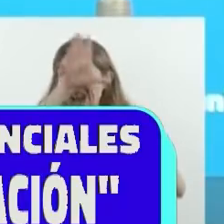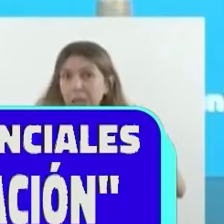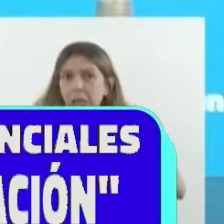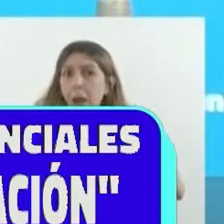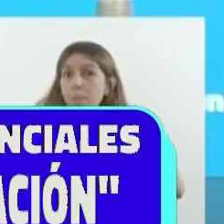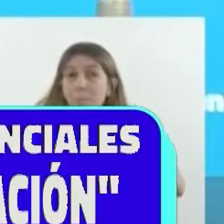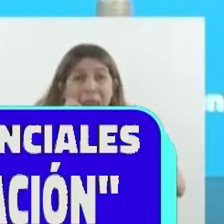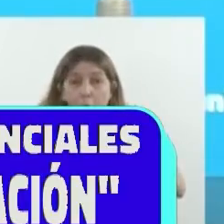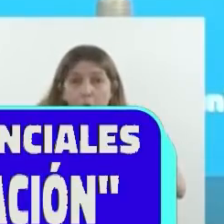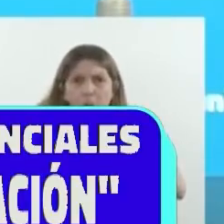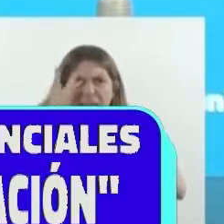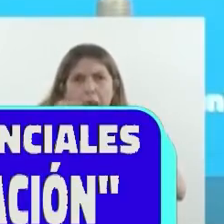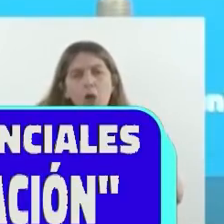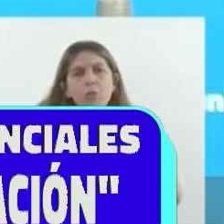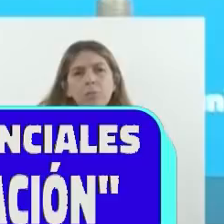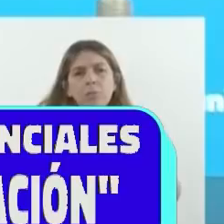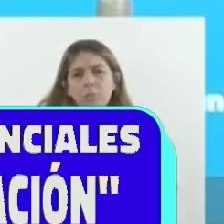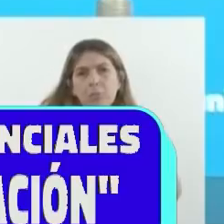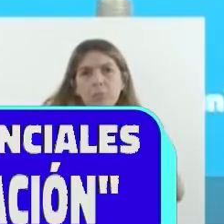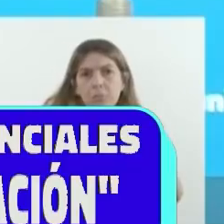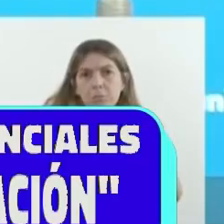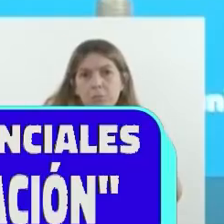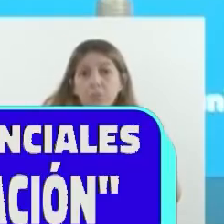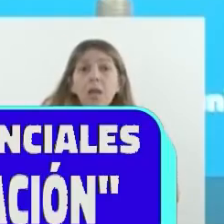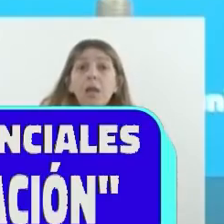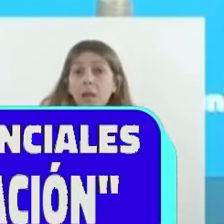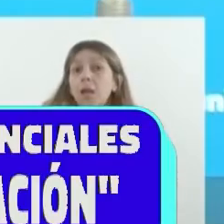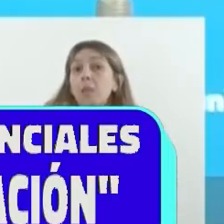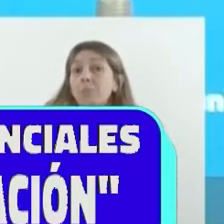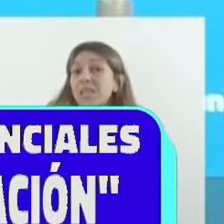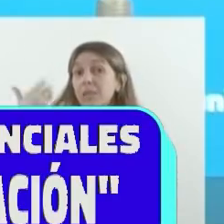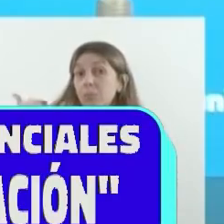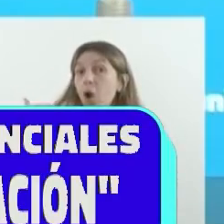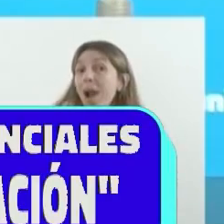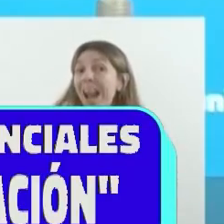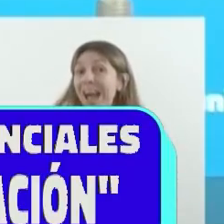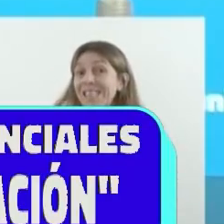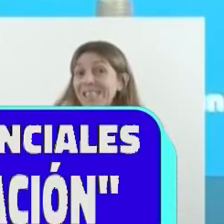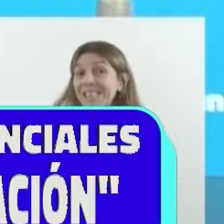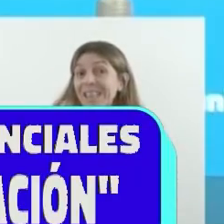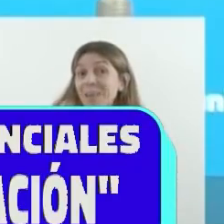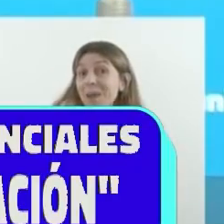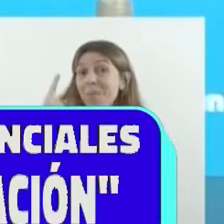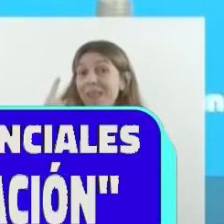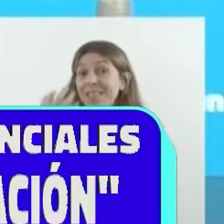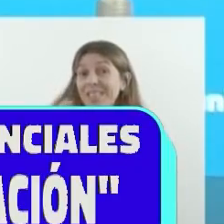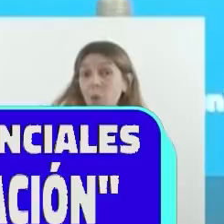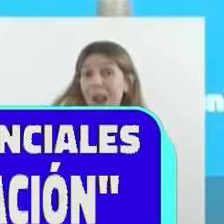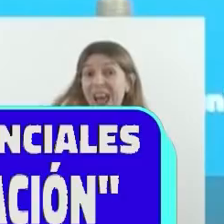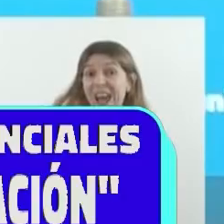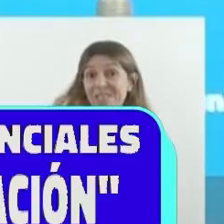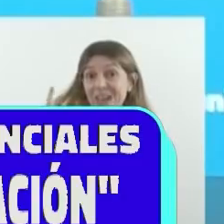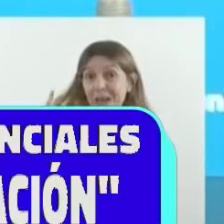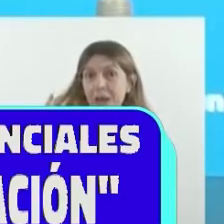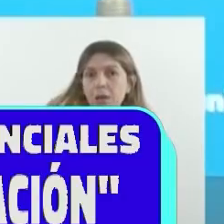Y que el comienzo de las clases coinciden con el aumento de casos en la